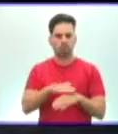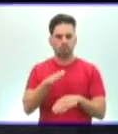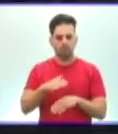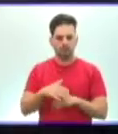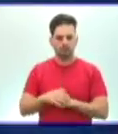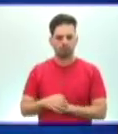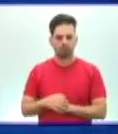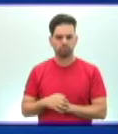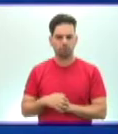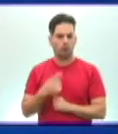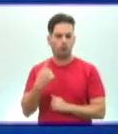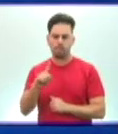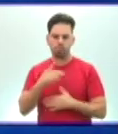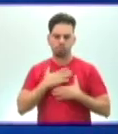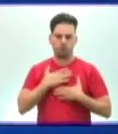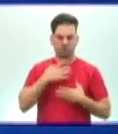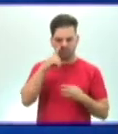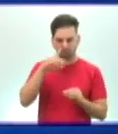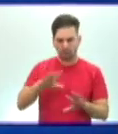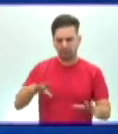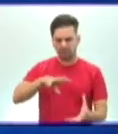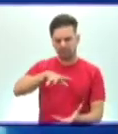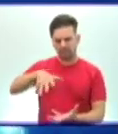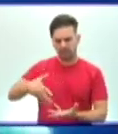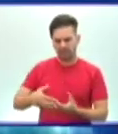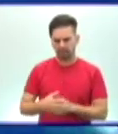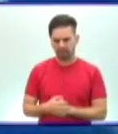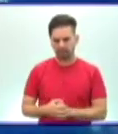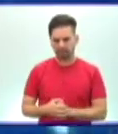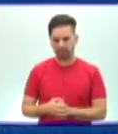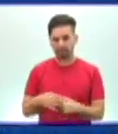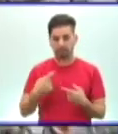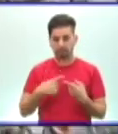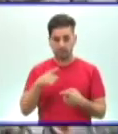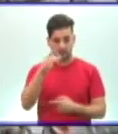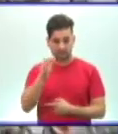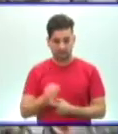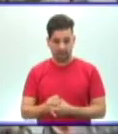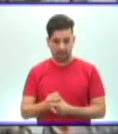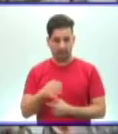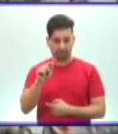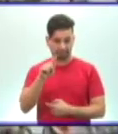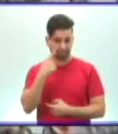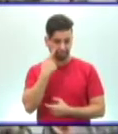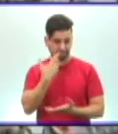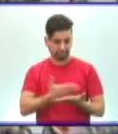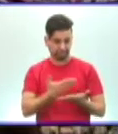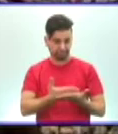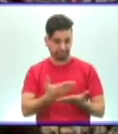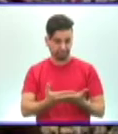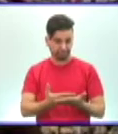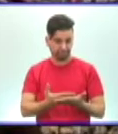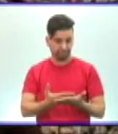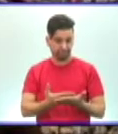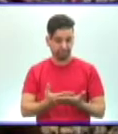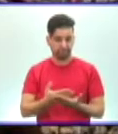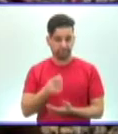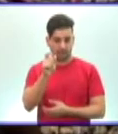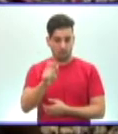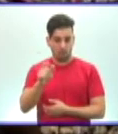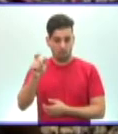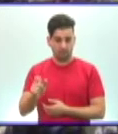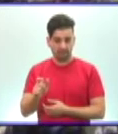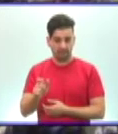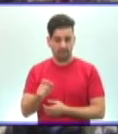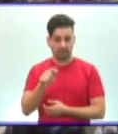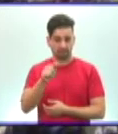desde hace años nosotros llevamos dejando huella en el planeta de forma notable, y no hablamos de pequeños depósitos de residuos, cimas